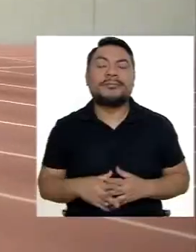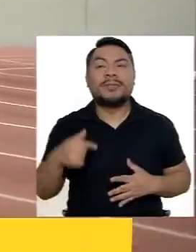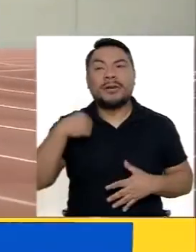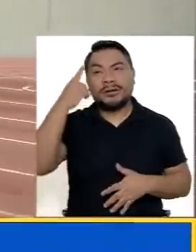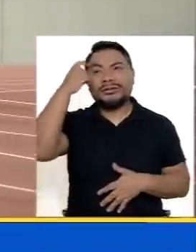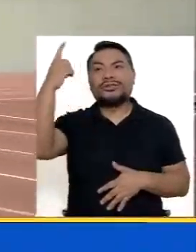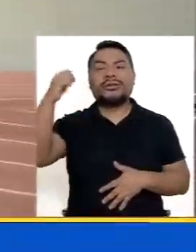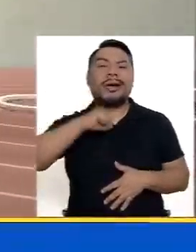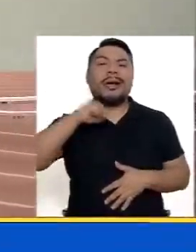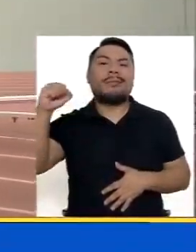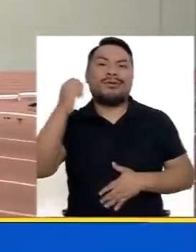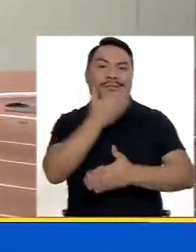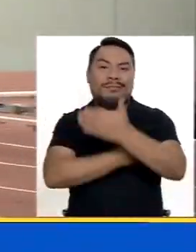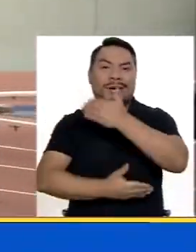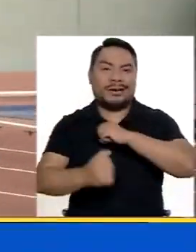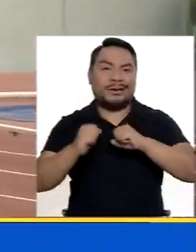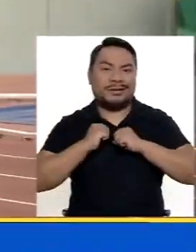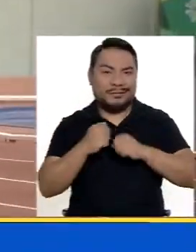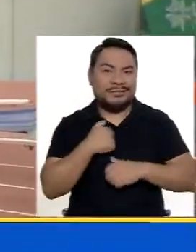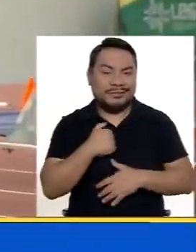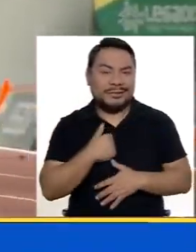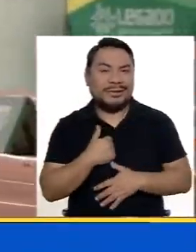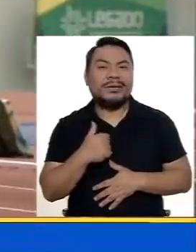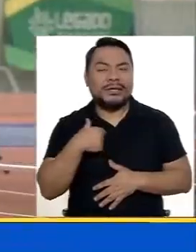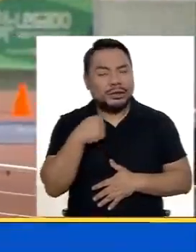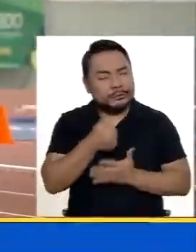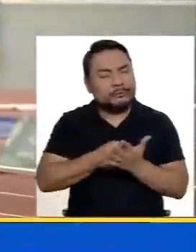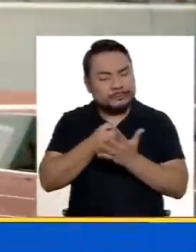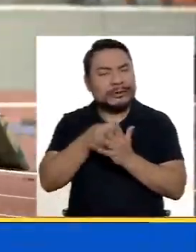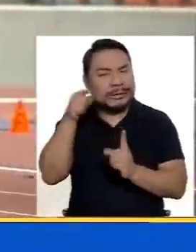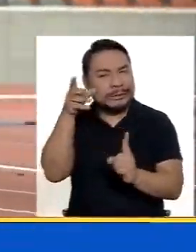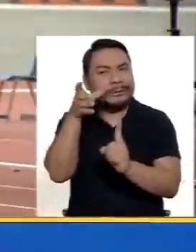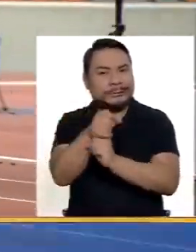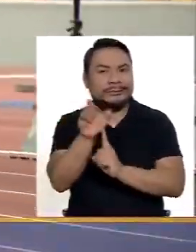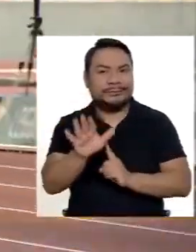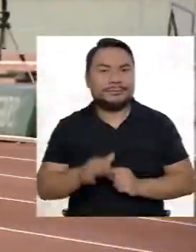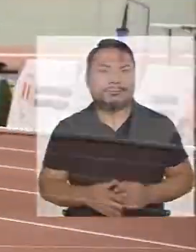Mi sueño es ser campeón paralímpico Y mejor salir por ahí